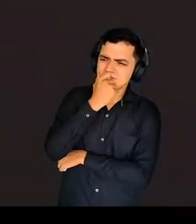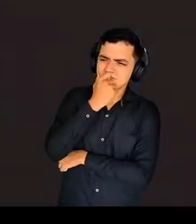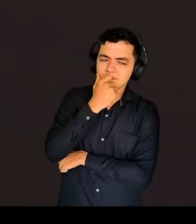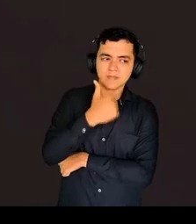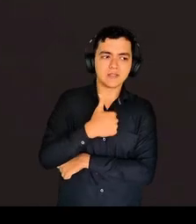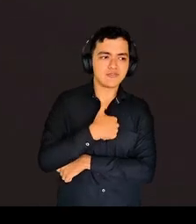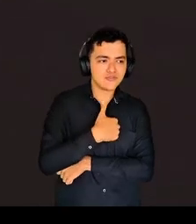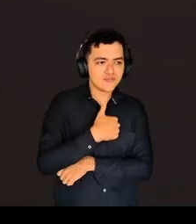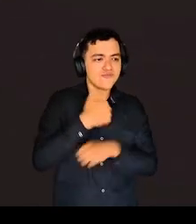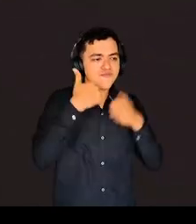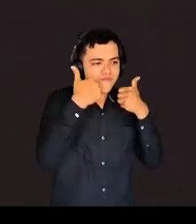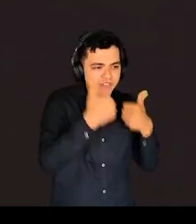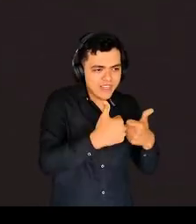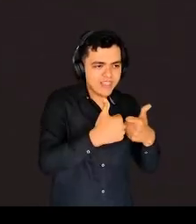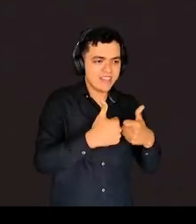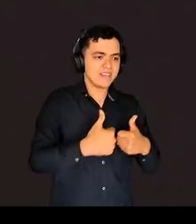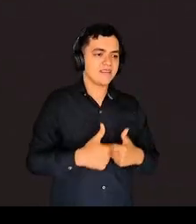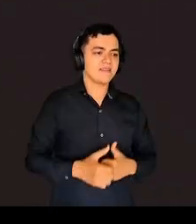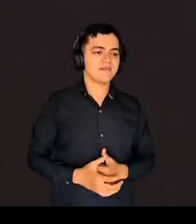Estoy bien.